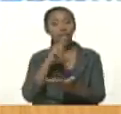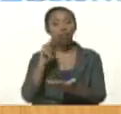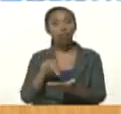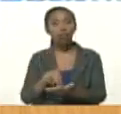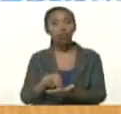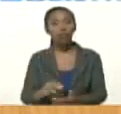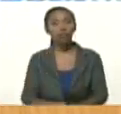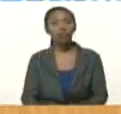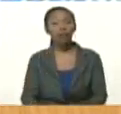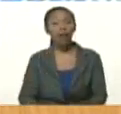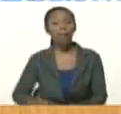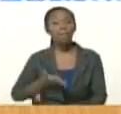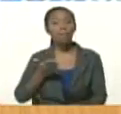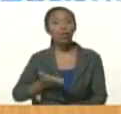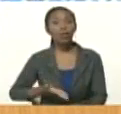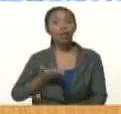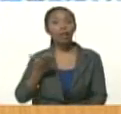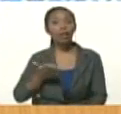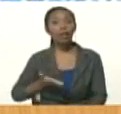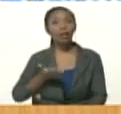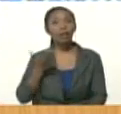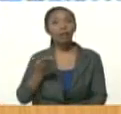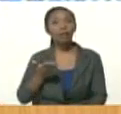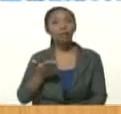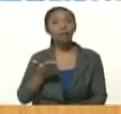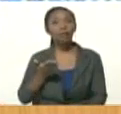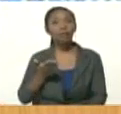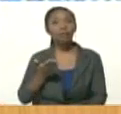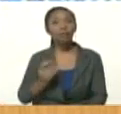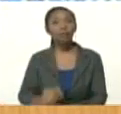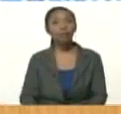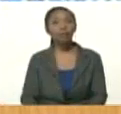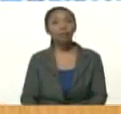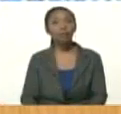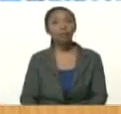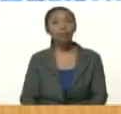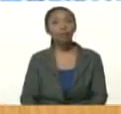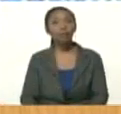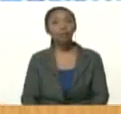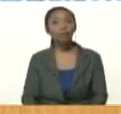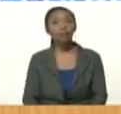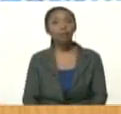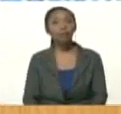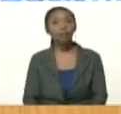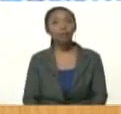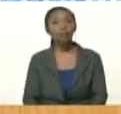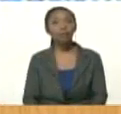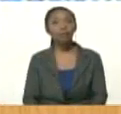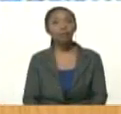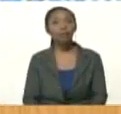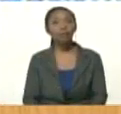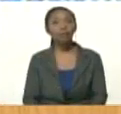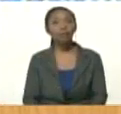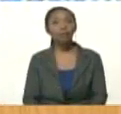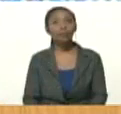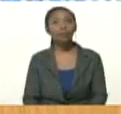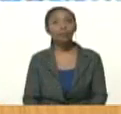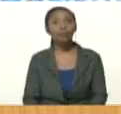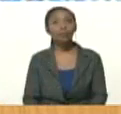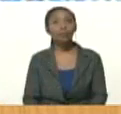Muy importante, muy importante. Un mensajito por aquí del canciller.